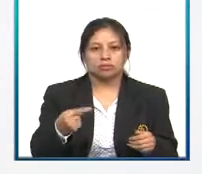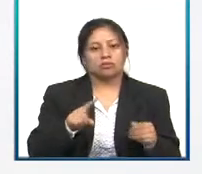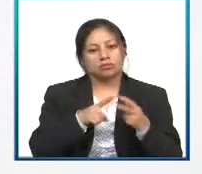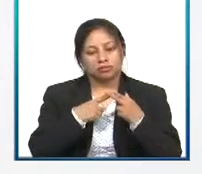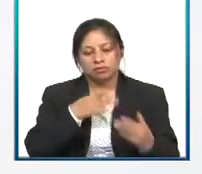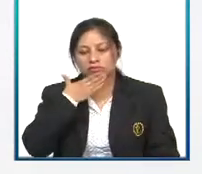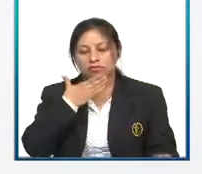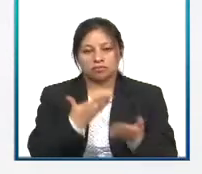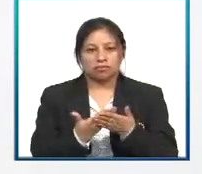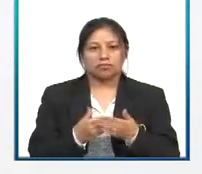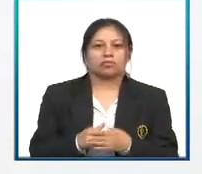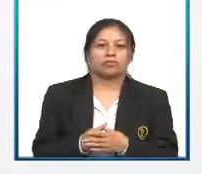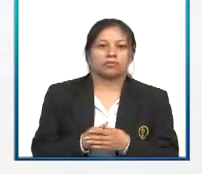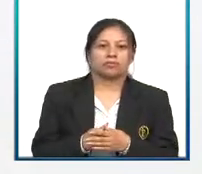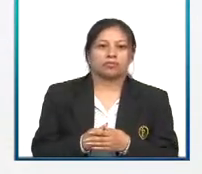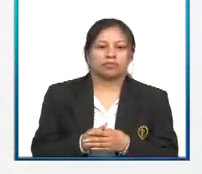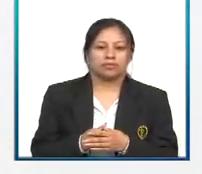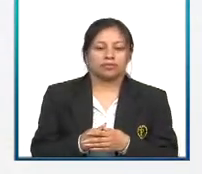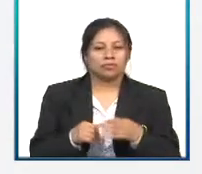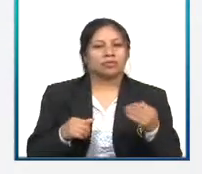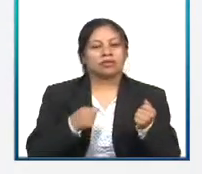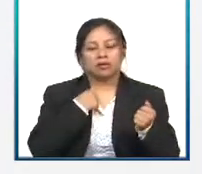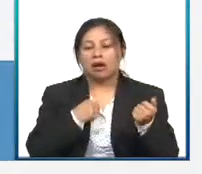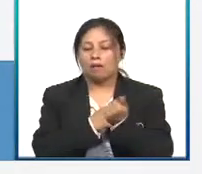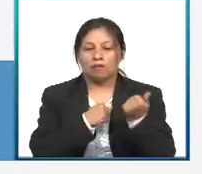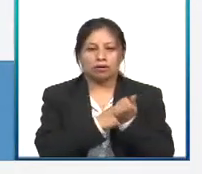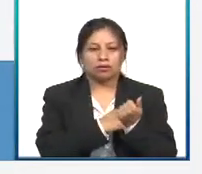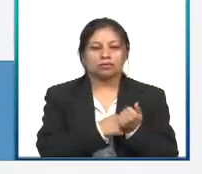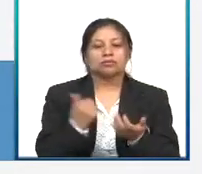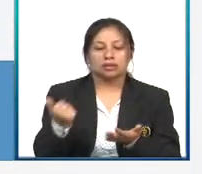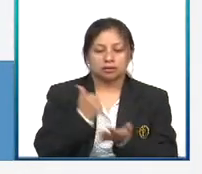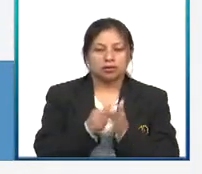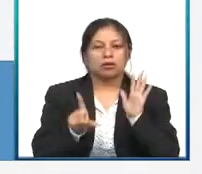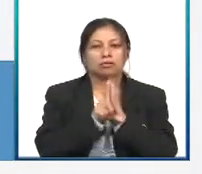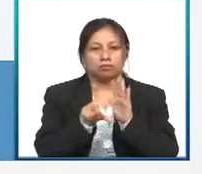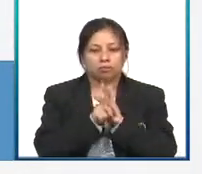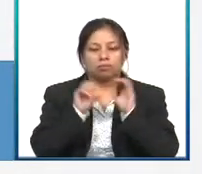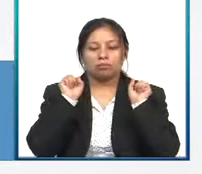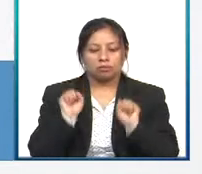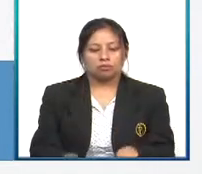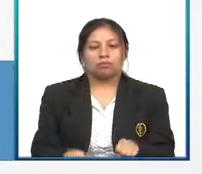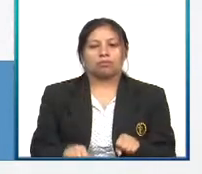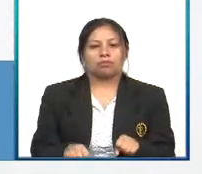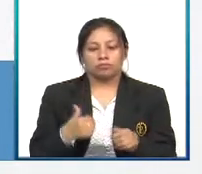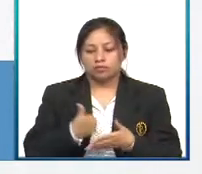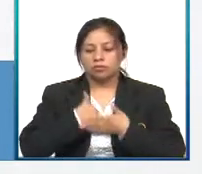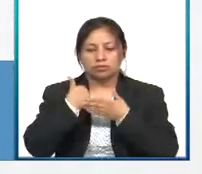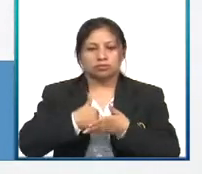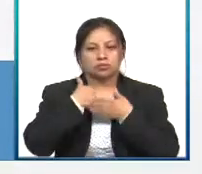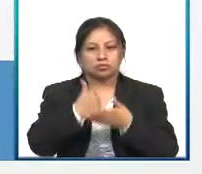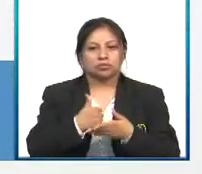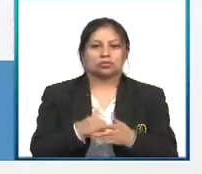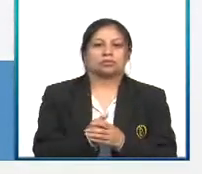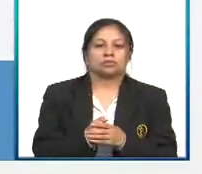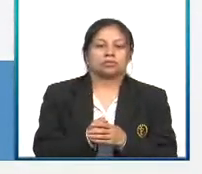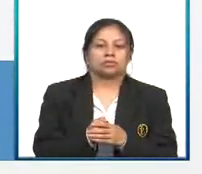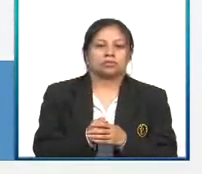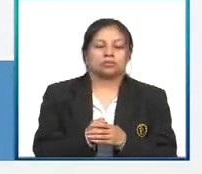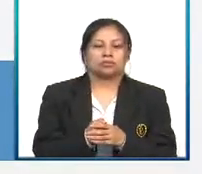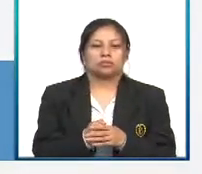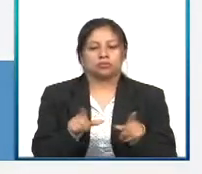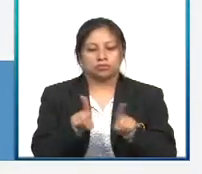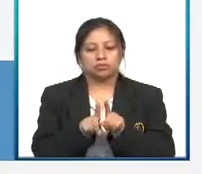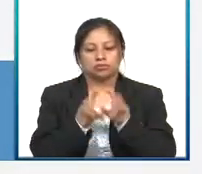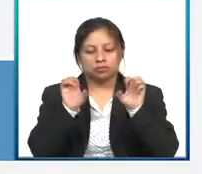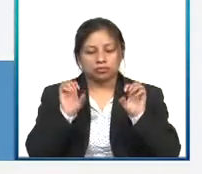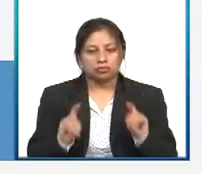primeramente agradecer por la aprobación de esta ley y que sigan aprobando leyes que puedan ser de beneficio para la población en general, tanto